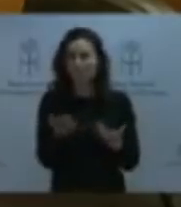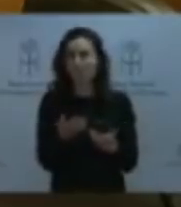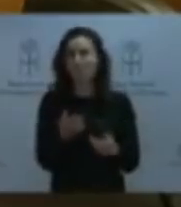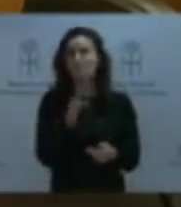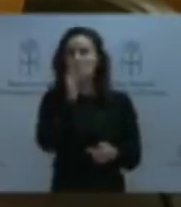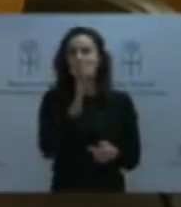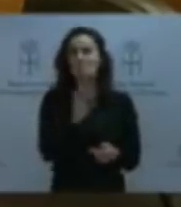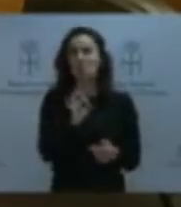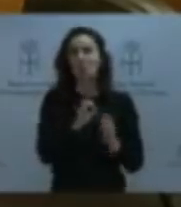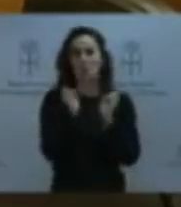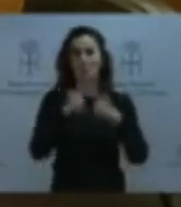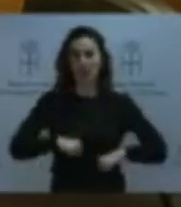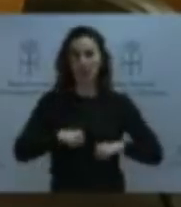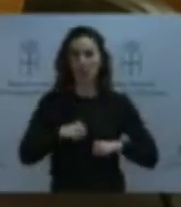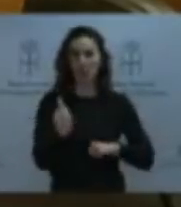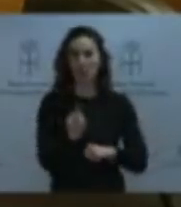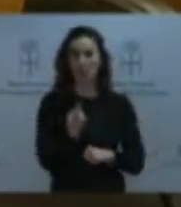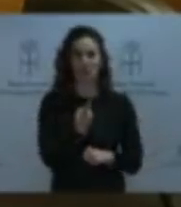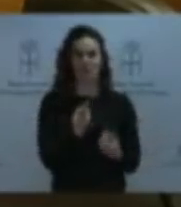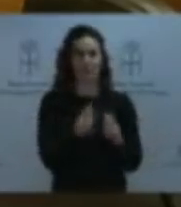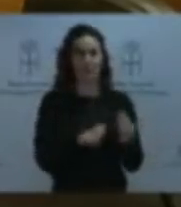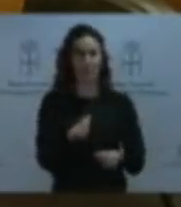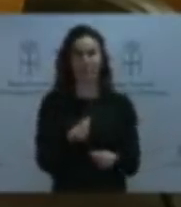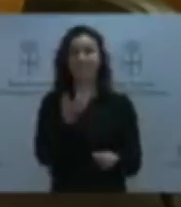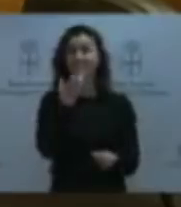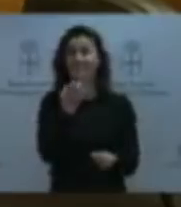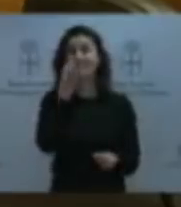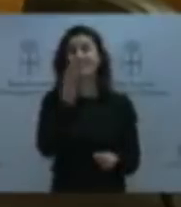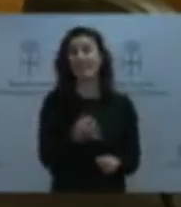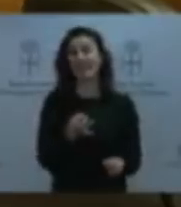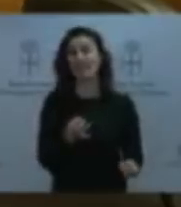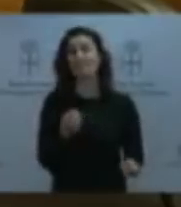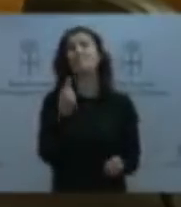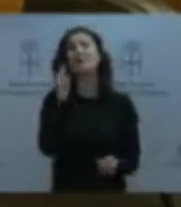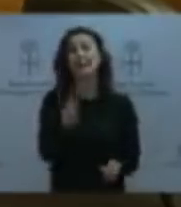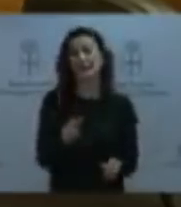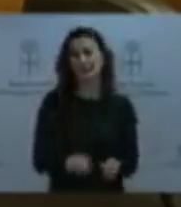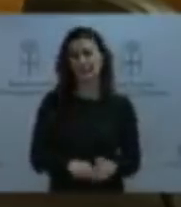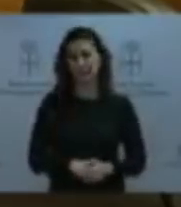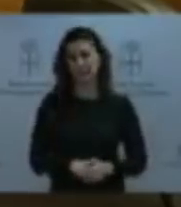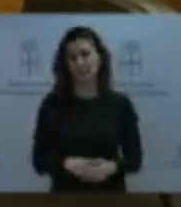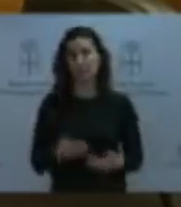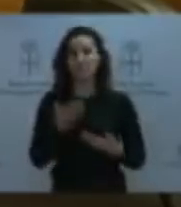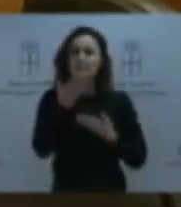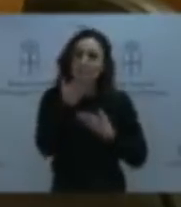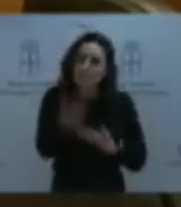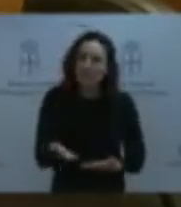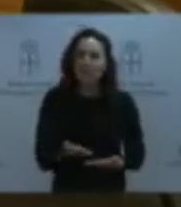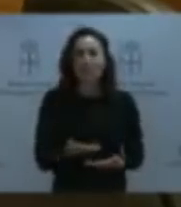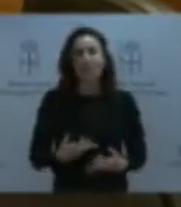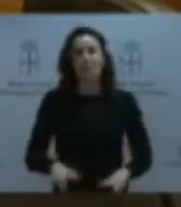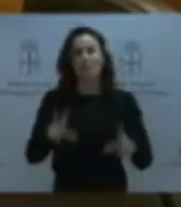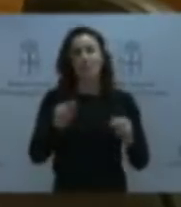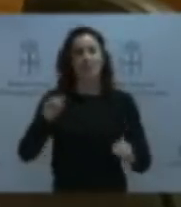Si este es el son nivel de credibilidad. Con lo cual, sea honesto, desista de este engaño al que está sometiendo a toda la